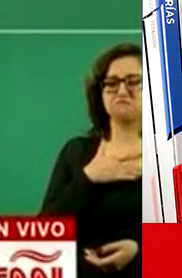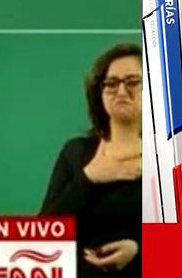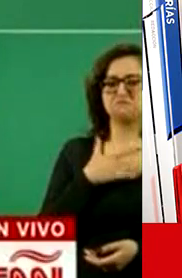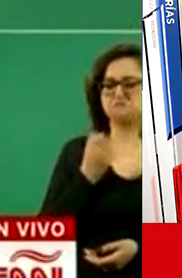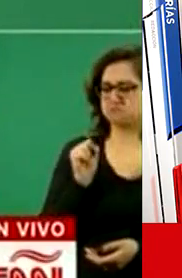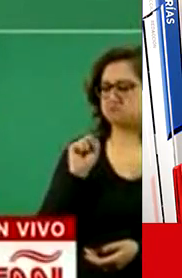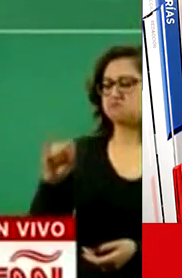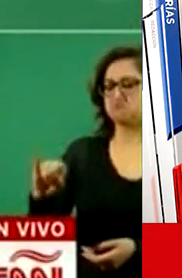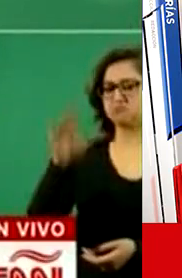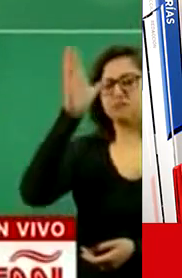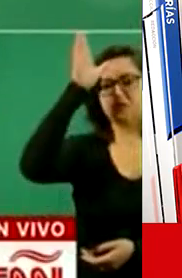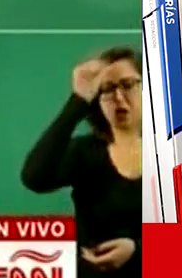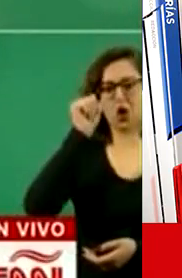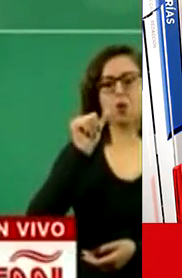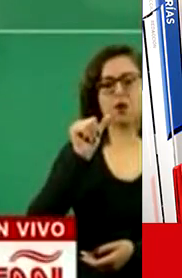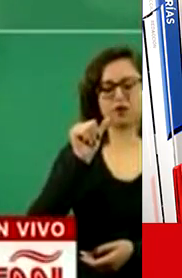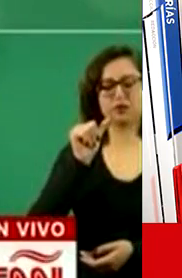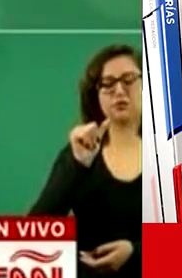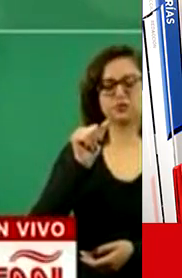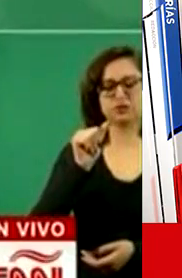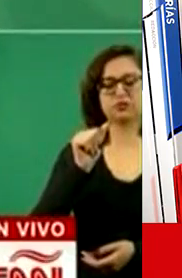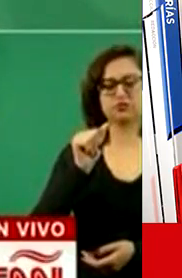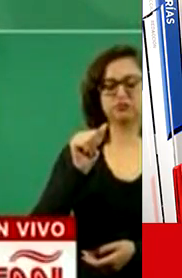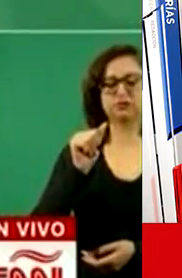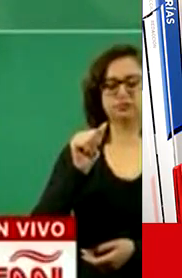a favor,